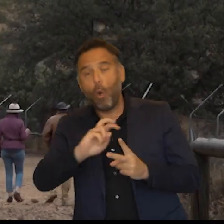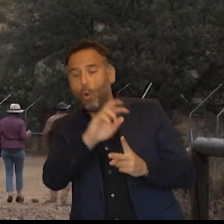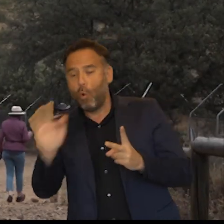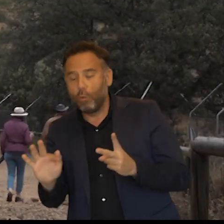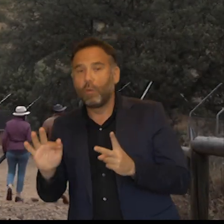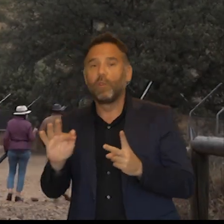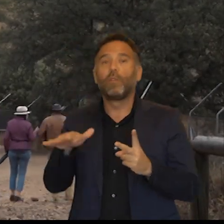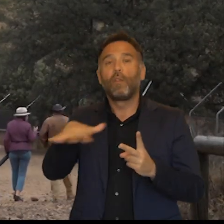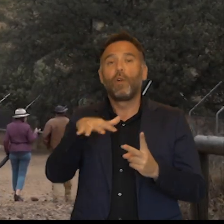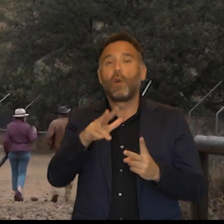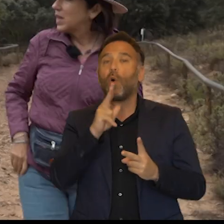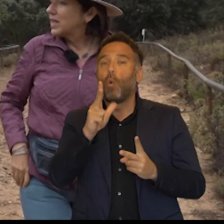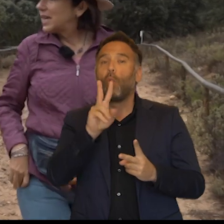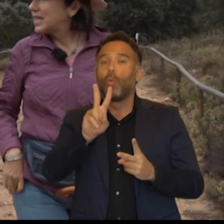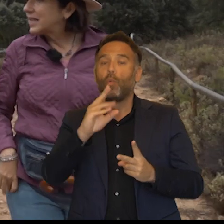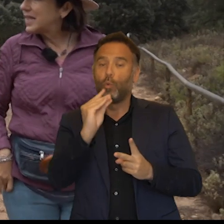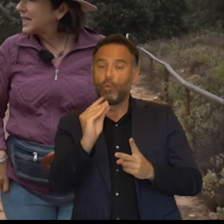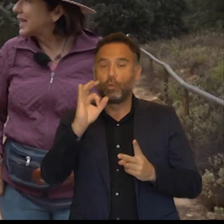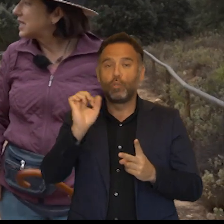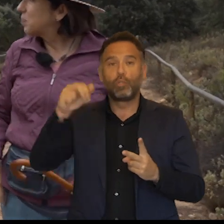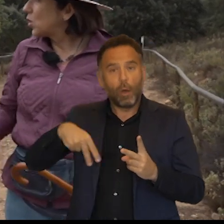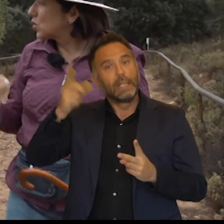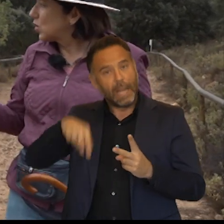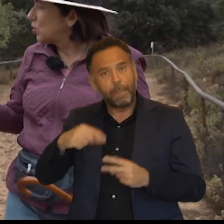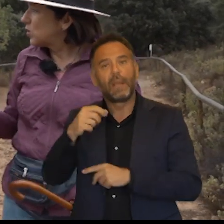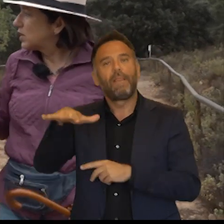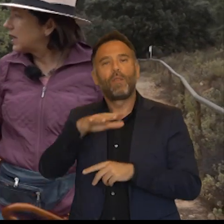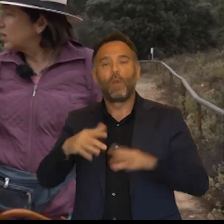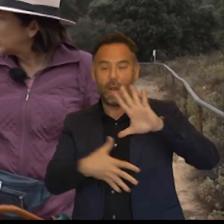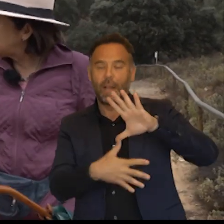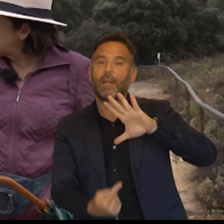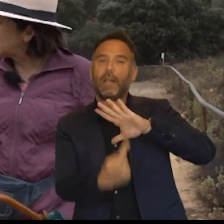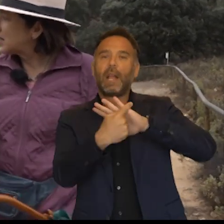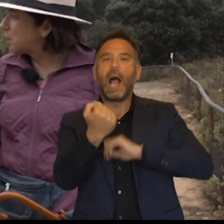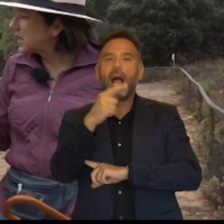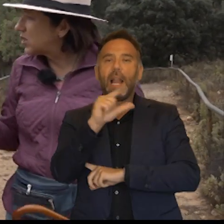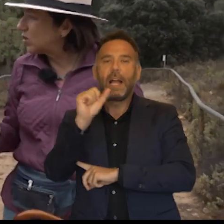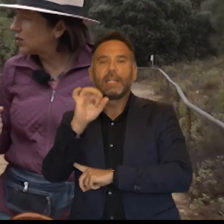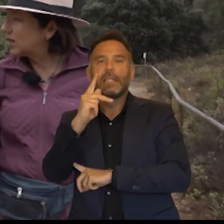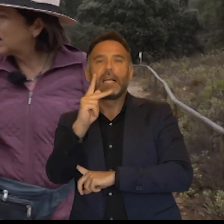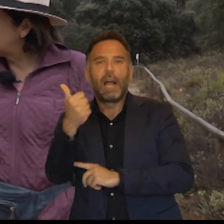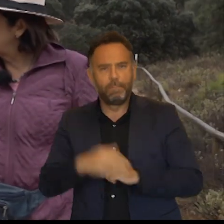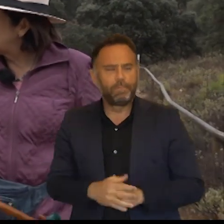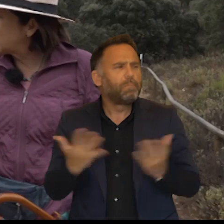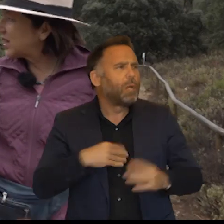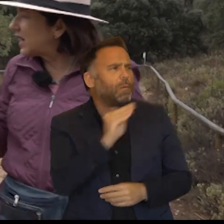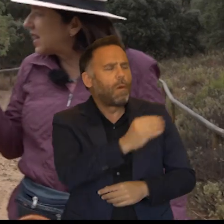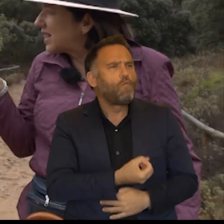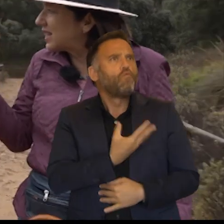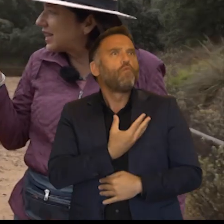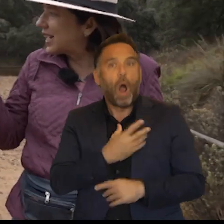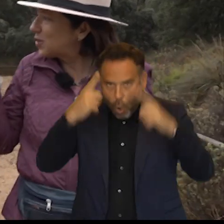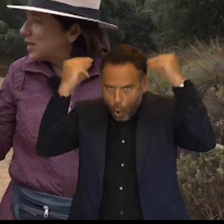Hudson, también de Alaska. Daniel, ¿y este interés por los lobos, de dónde viene esta pasión? Que dice que